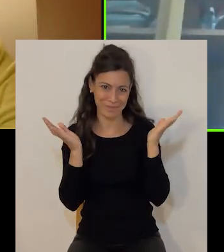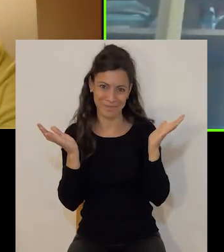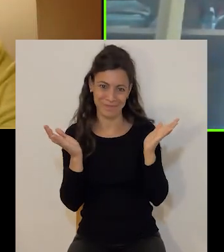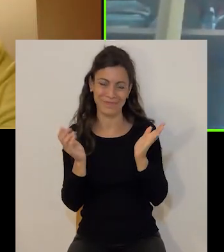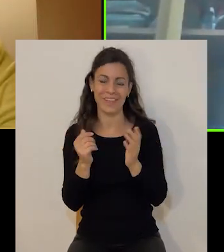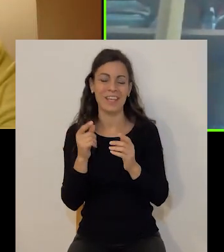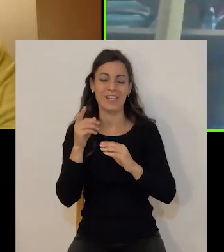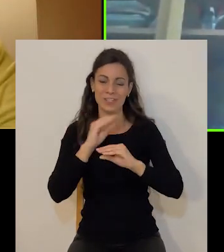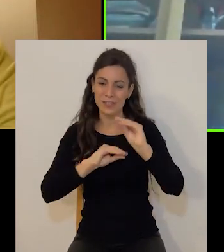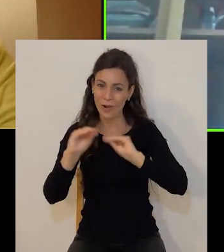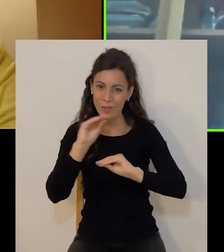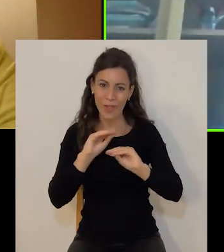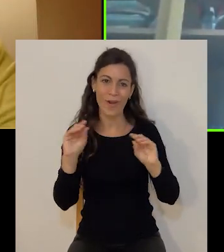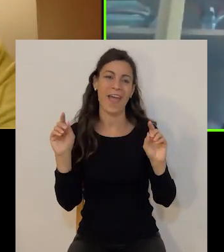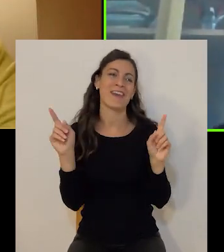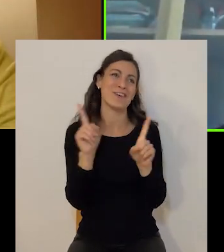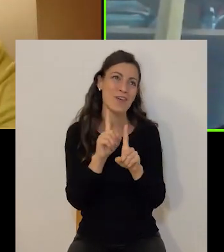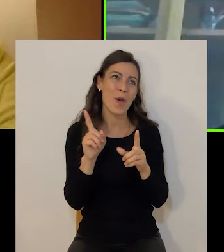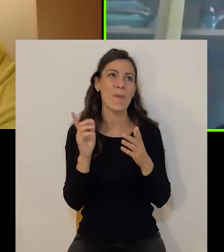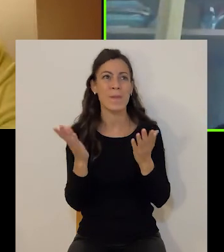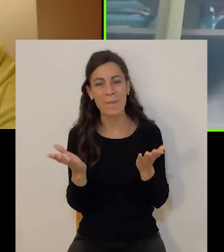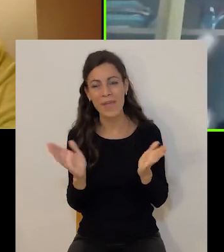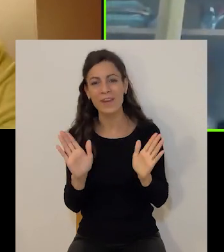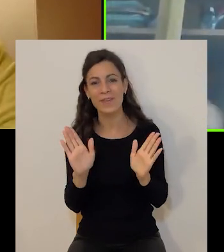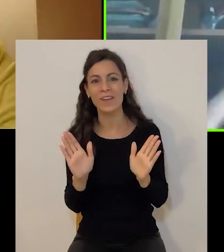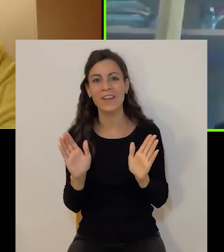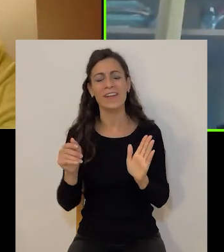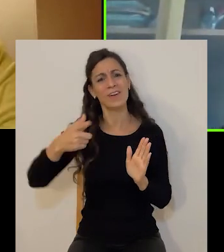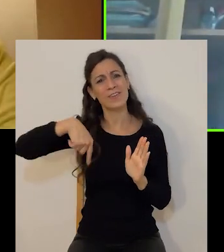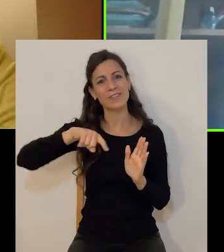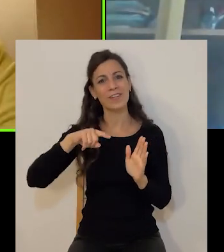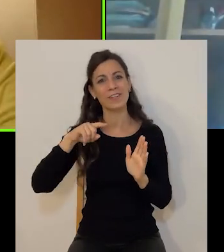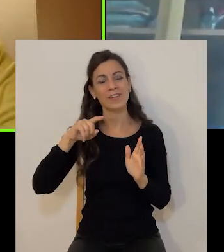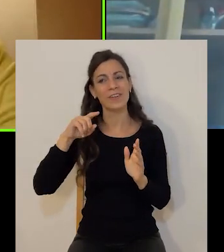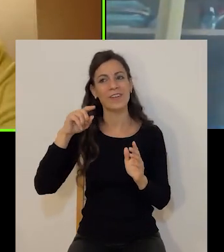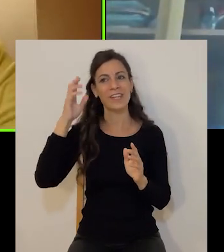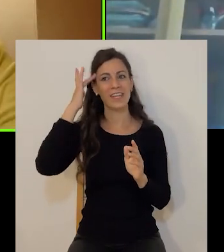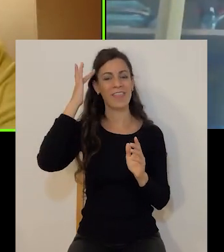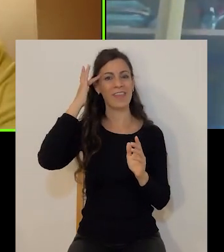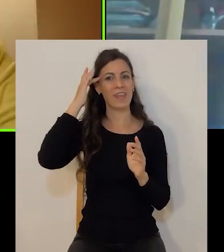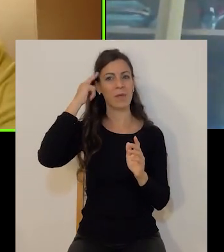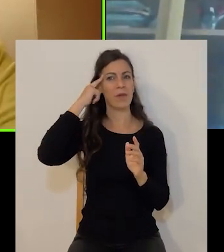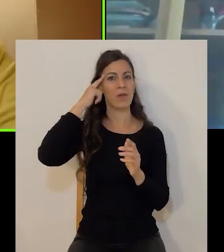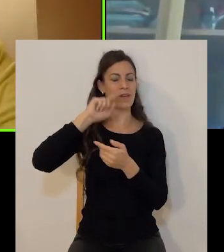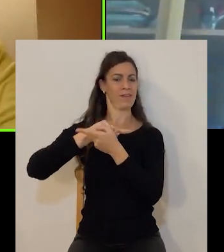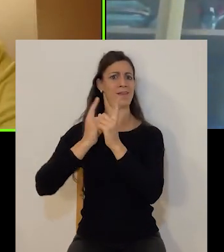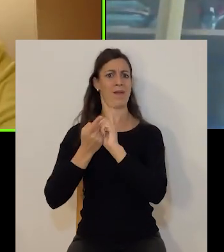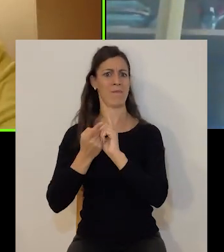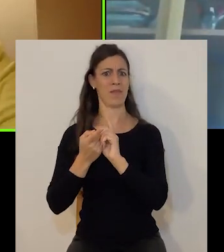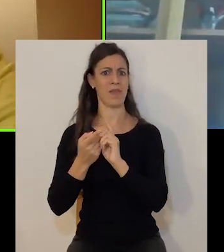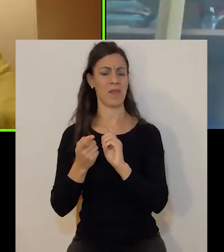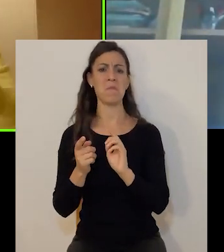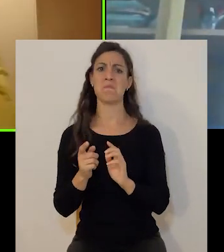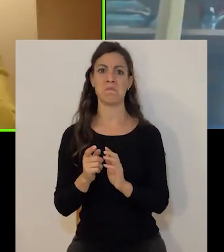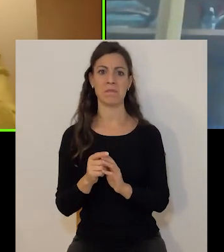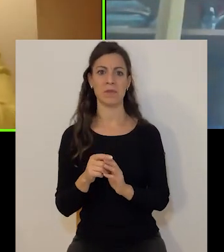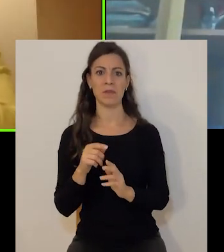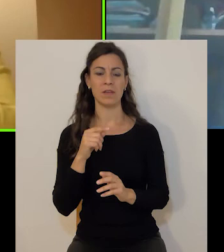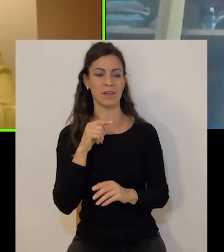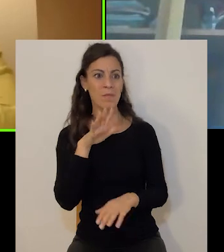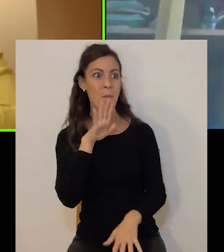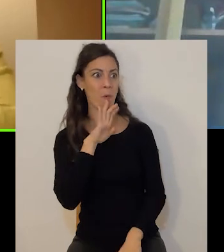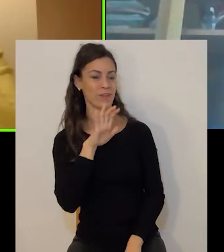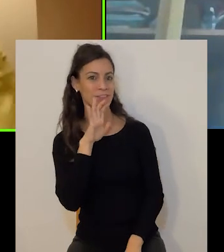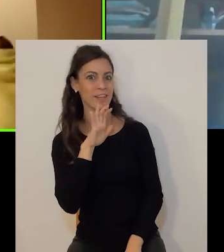a solucionar si no tienes trabajo, pero hacemos que el cerebro cambie. ¿Vale? Qué interesante, Nuria.